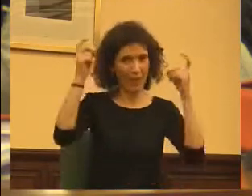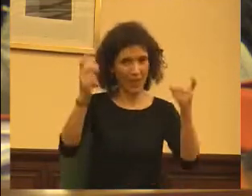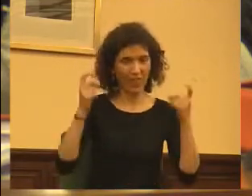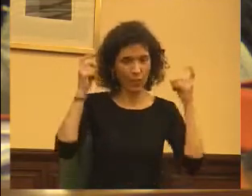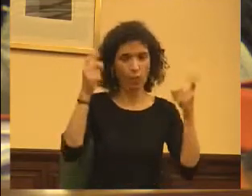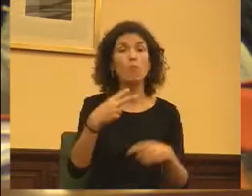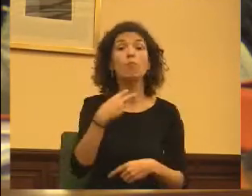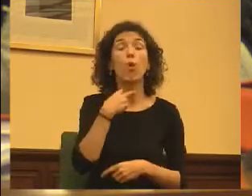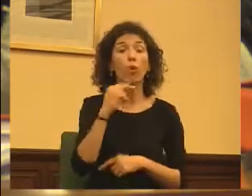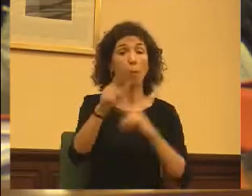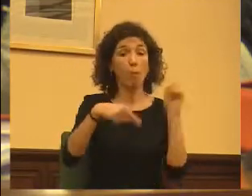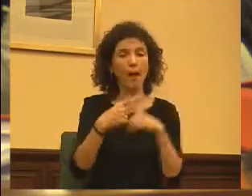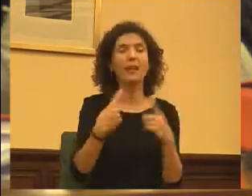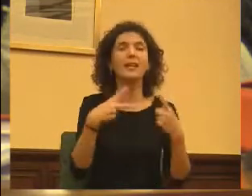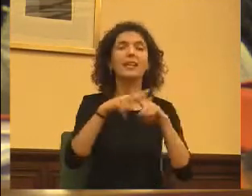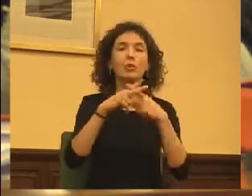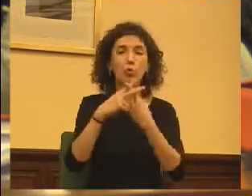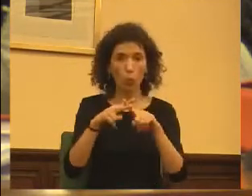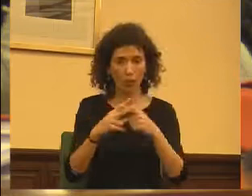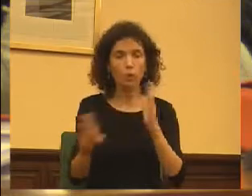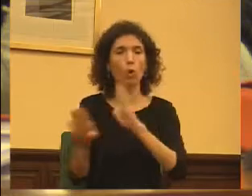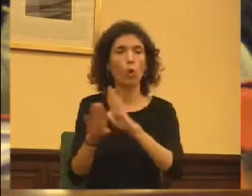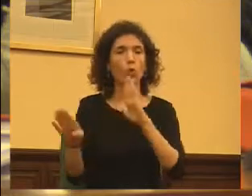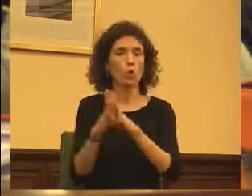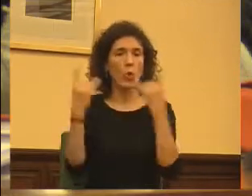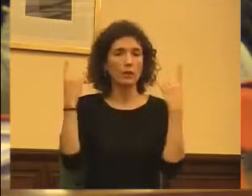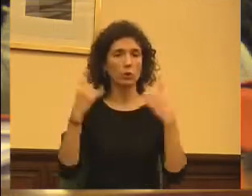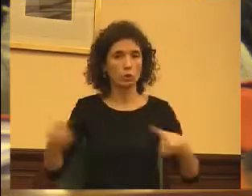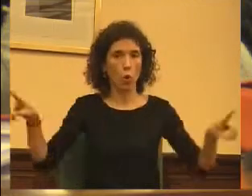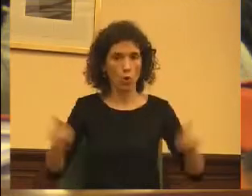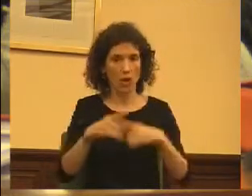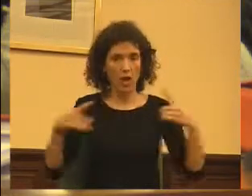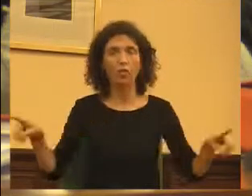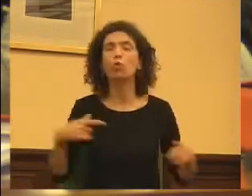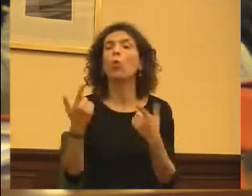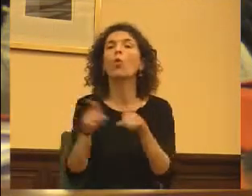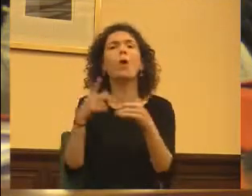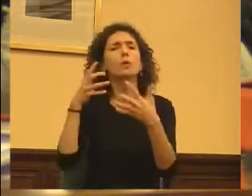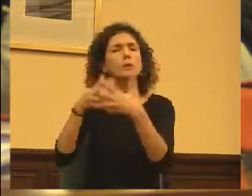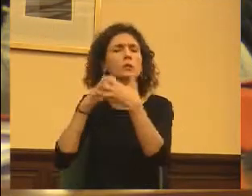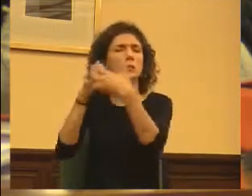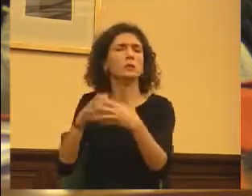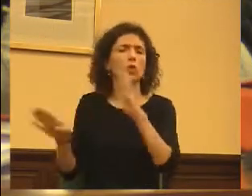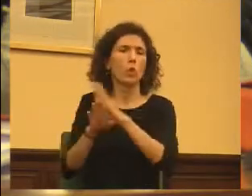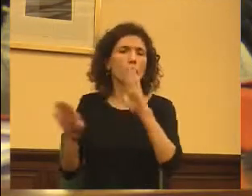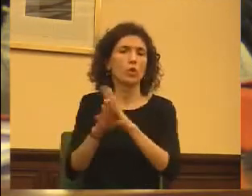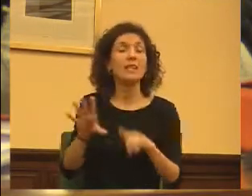nuestro esfuerzo, nuestra voz y la de unos instrumentos que van a seguir sonando no deben cejar